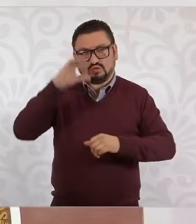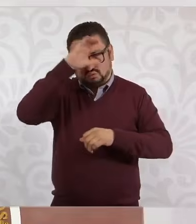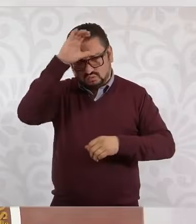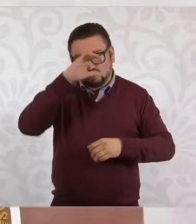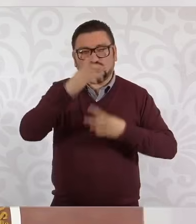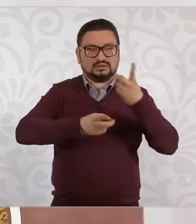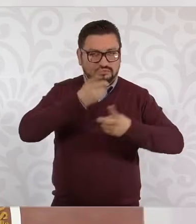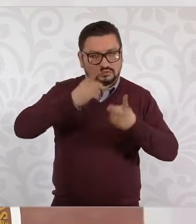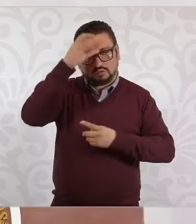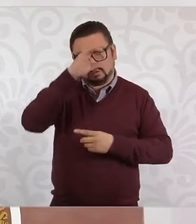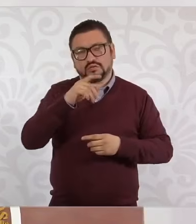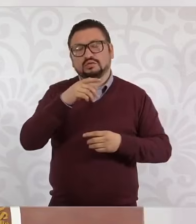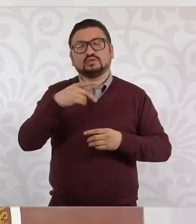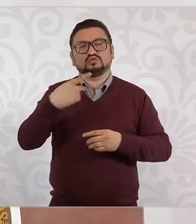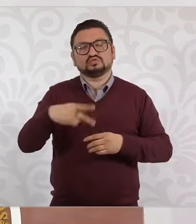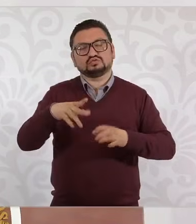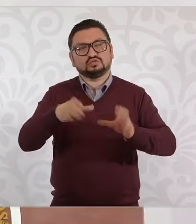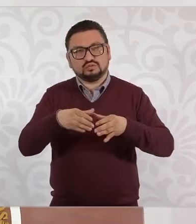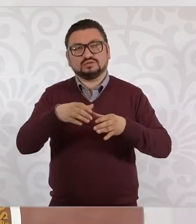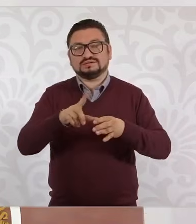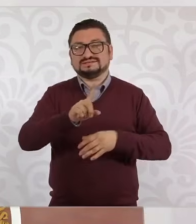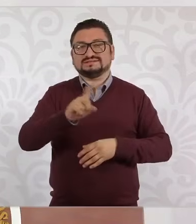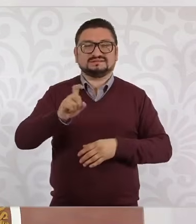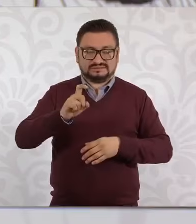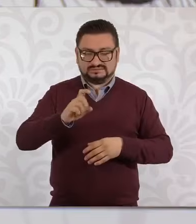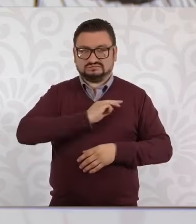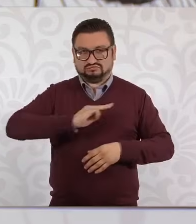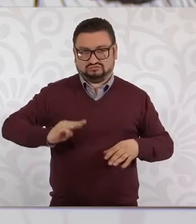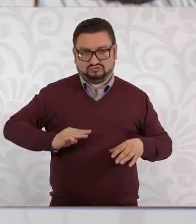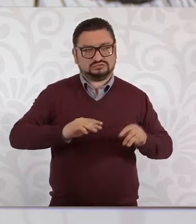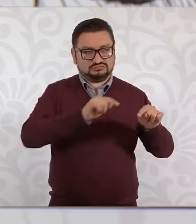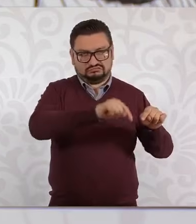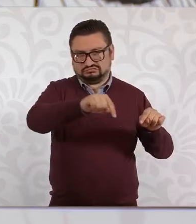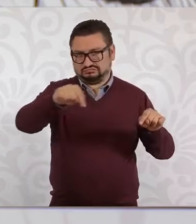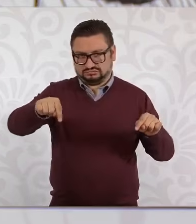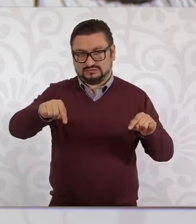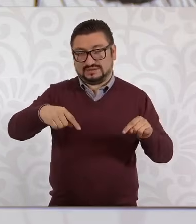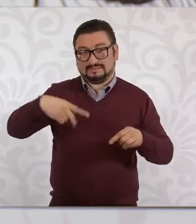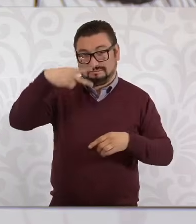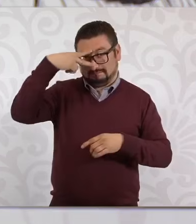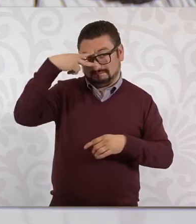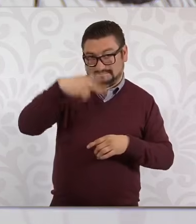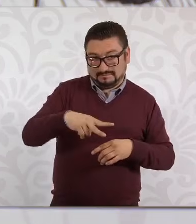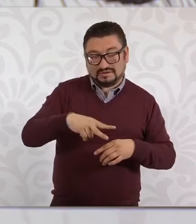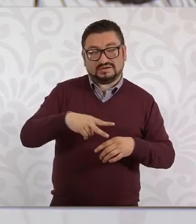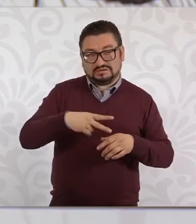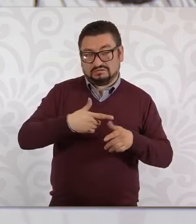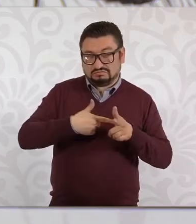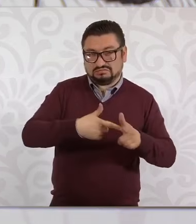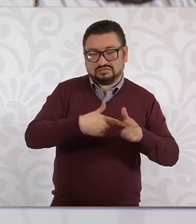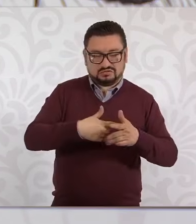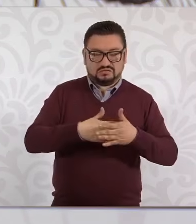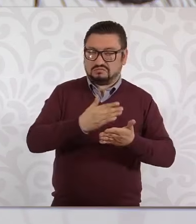comunitario para 100 municipios en particular. Entonces, México Imparable pues es muy parecido a